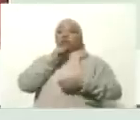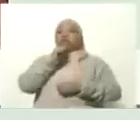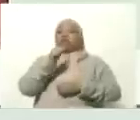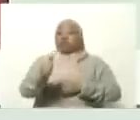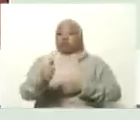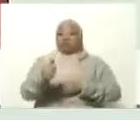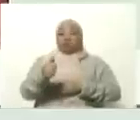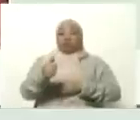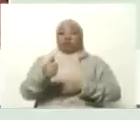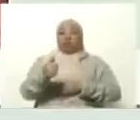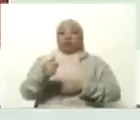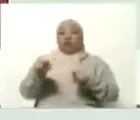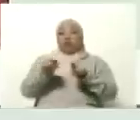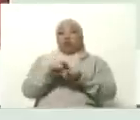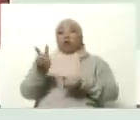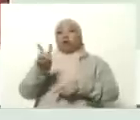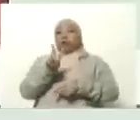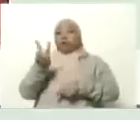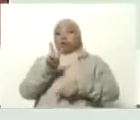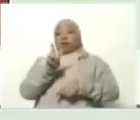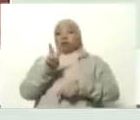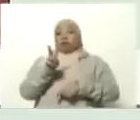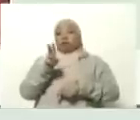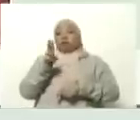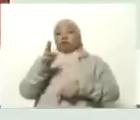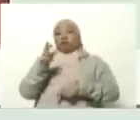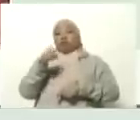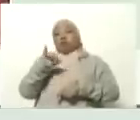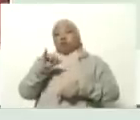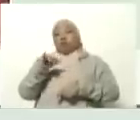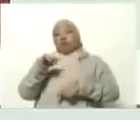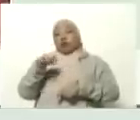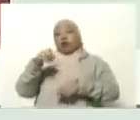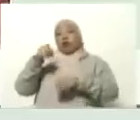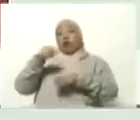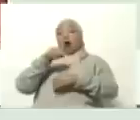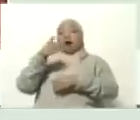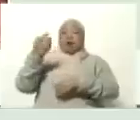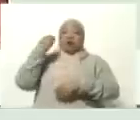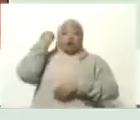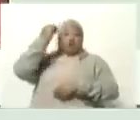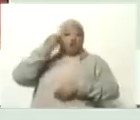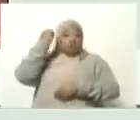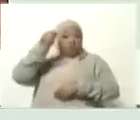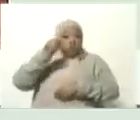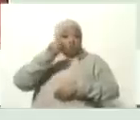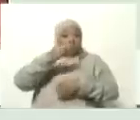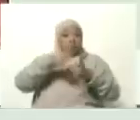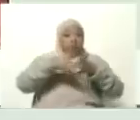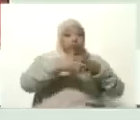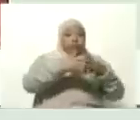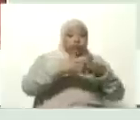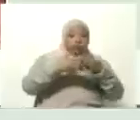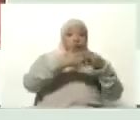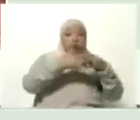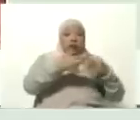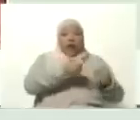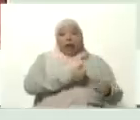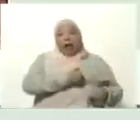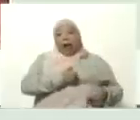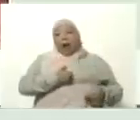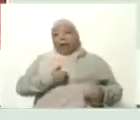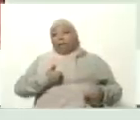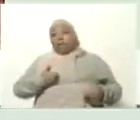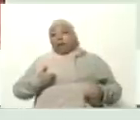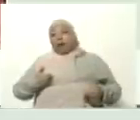Lo reivindicamos desde aquí, desde Venezuela. Ellos intentaron por la vía de las sanciones rendir a nuestro pueblo por hambre, rendir a nuestro